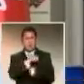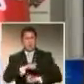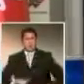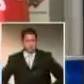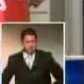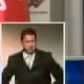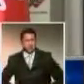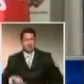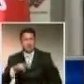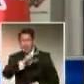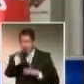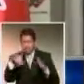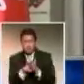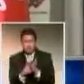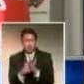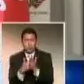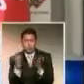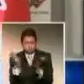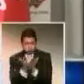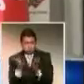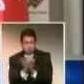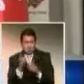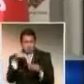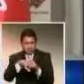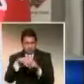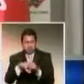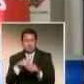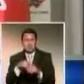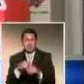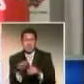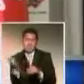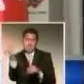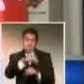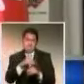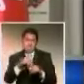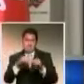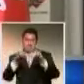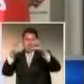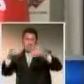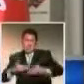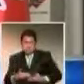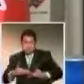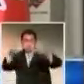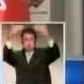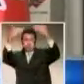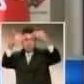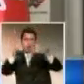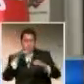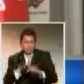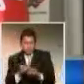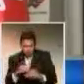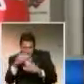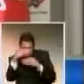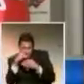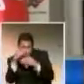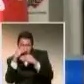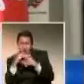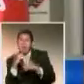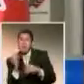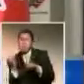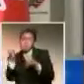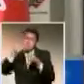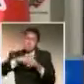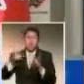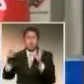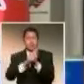Plan República en todos los centros de votación, el aumento en el tamaño del paraván de votación, la